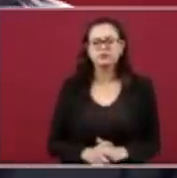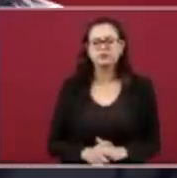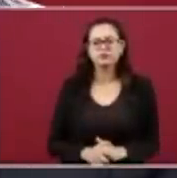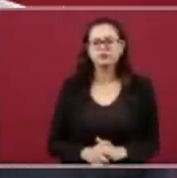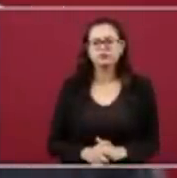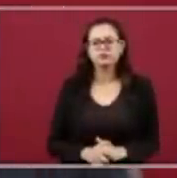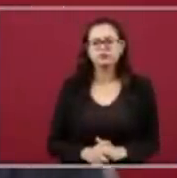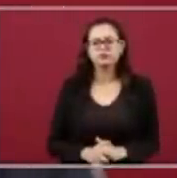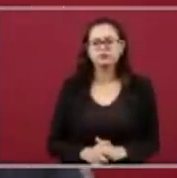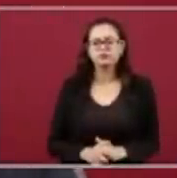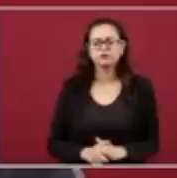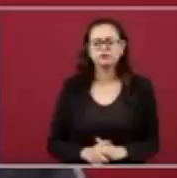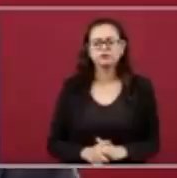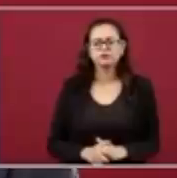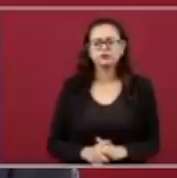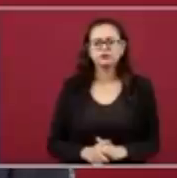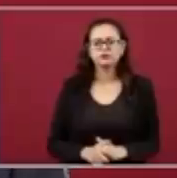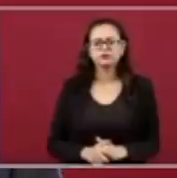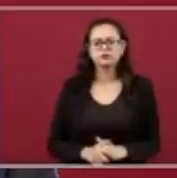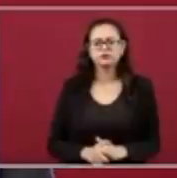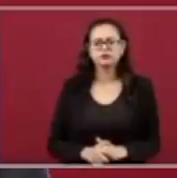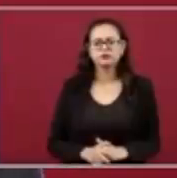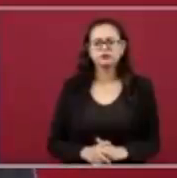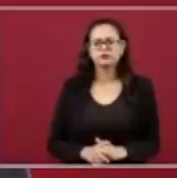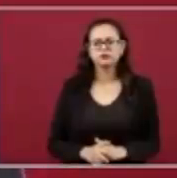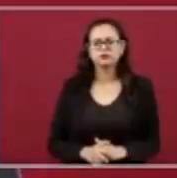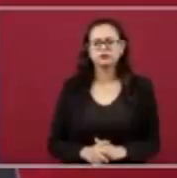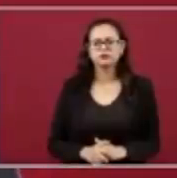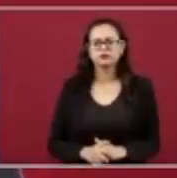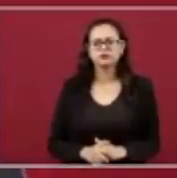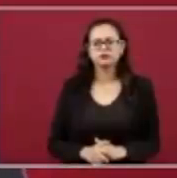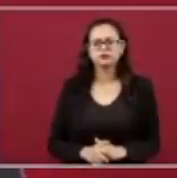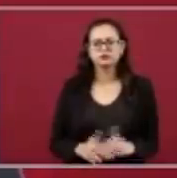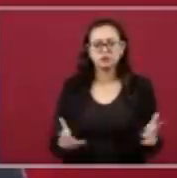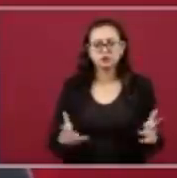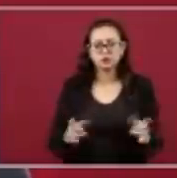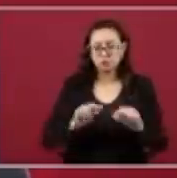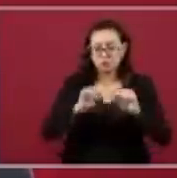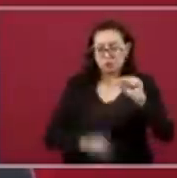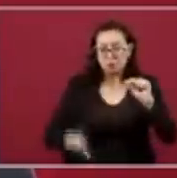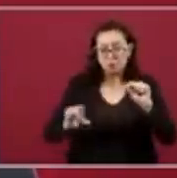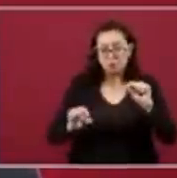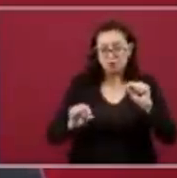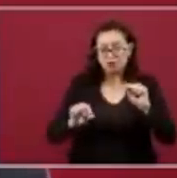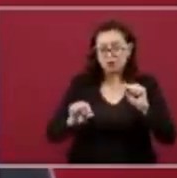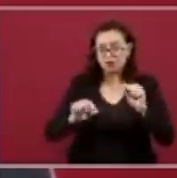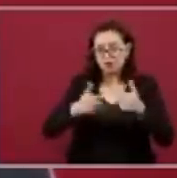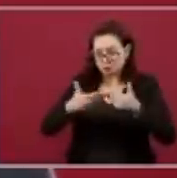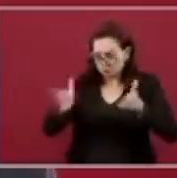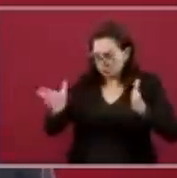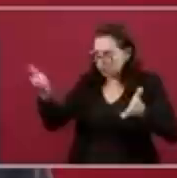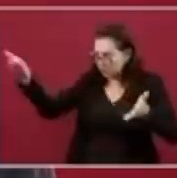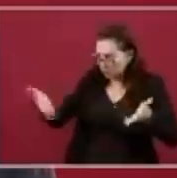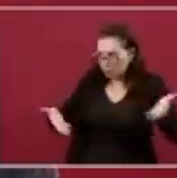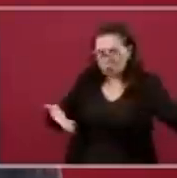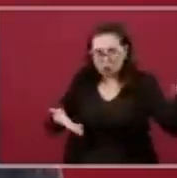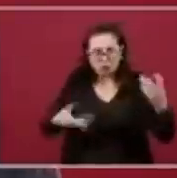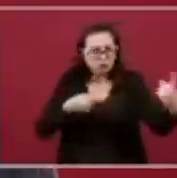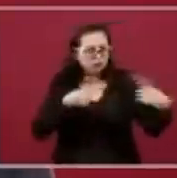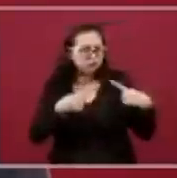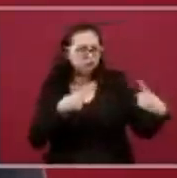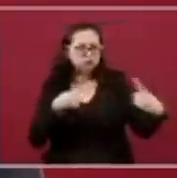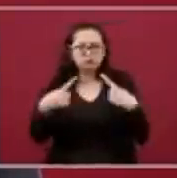hacer no solo los mexicanos, no solo nosotros, lo podrían hacer